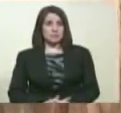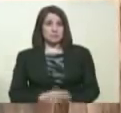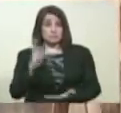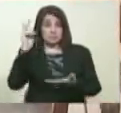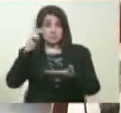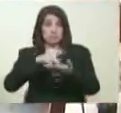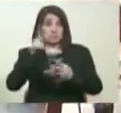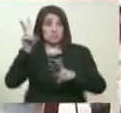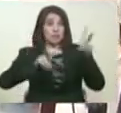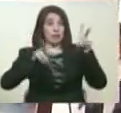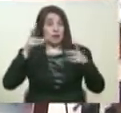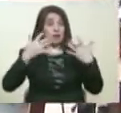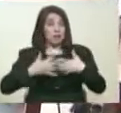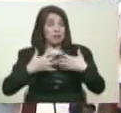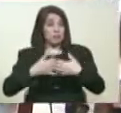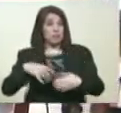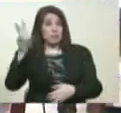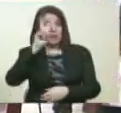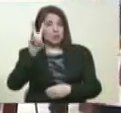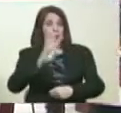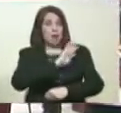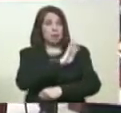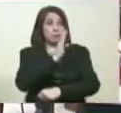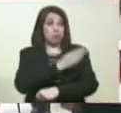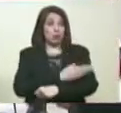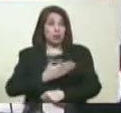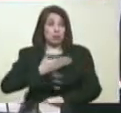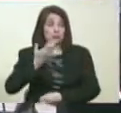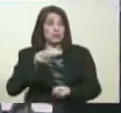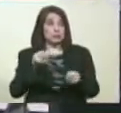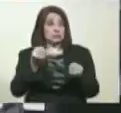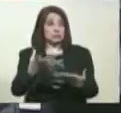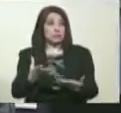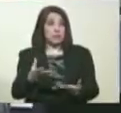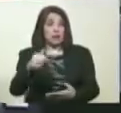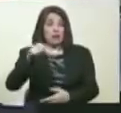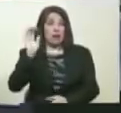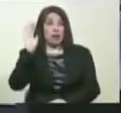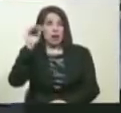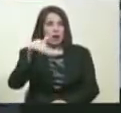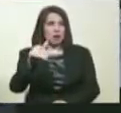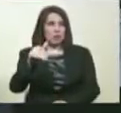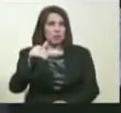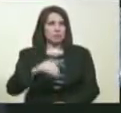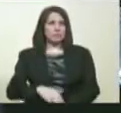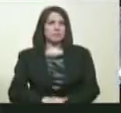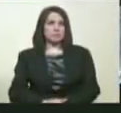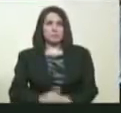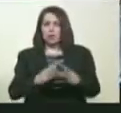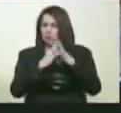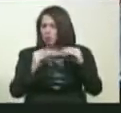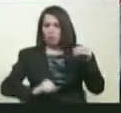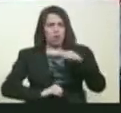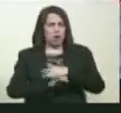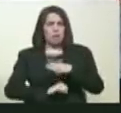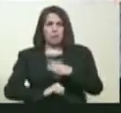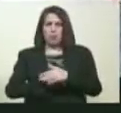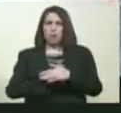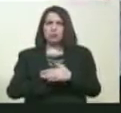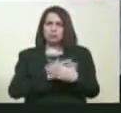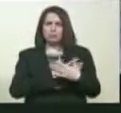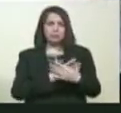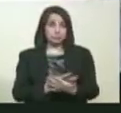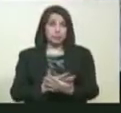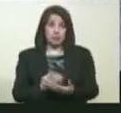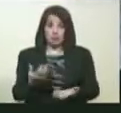en la Expo Venezuela Potencia, como siempre hemos hecho en todos los, sobre todo en Aragua. Todo el apoyo, todo el apoyo. ¿Viste? ¿Me lo